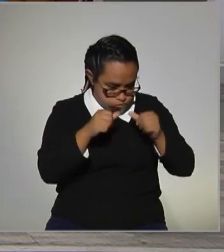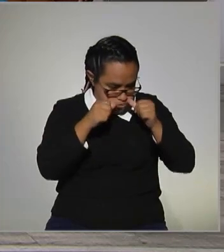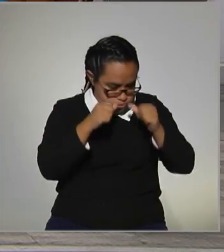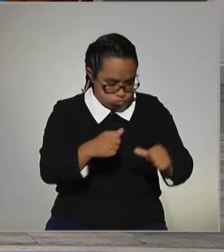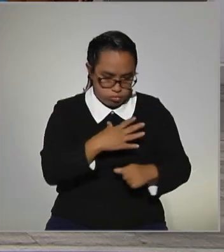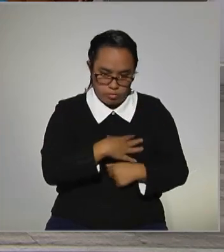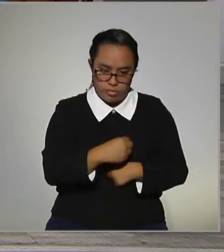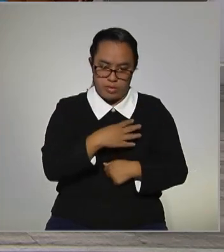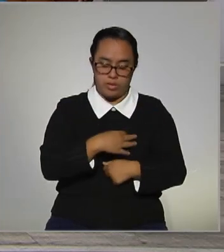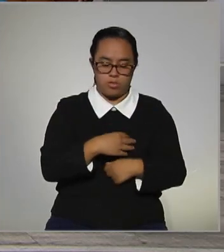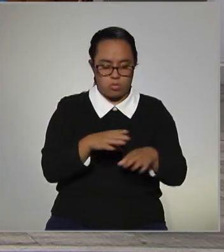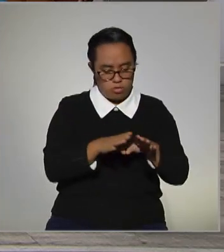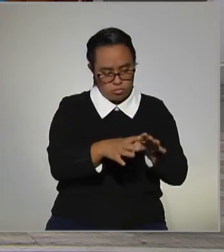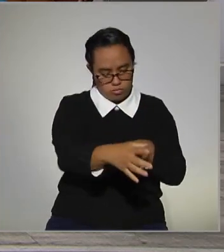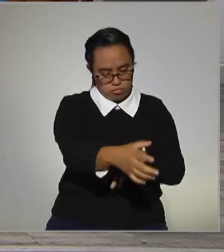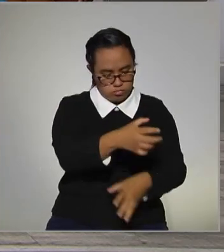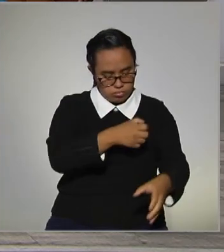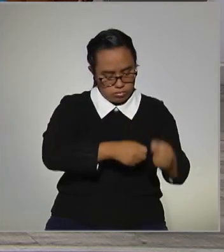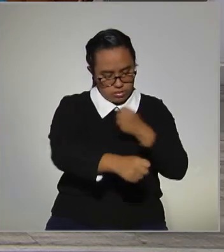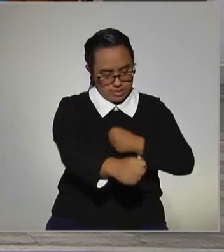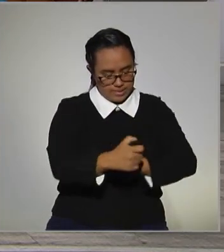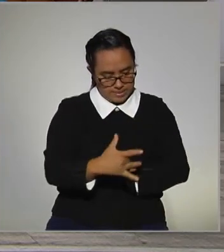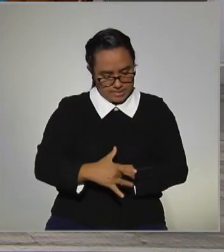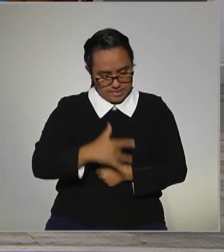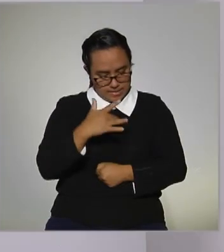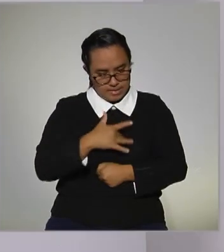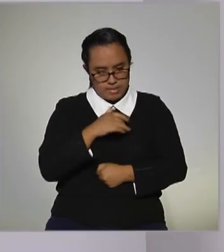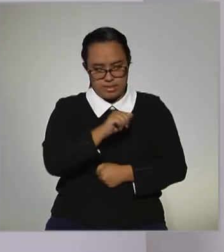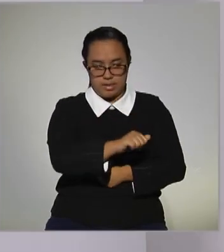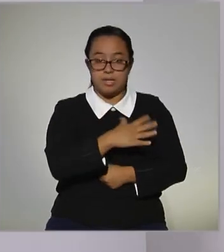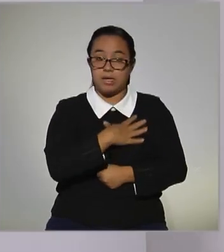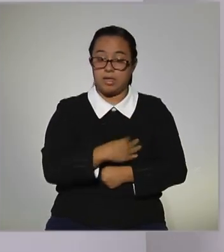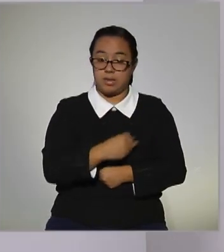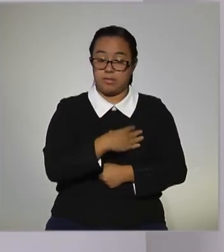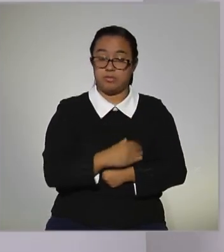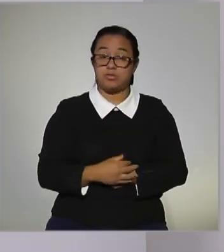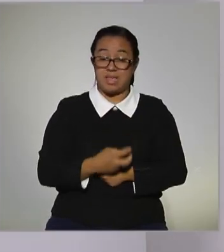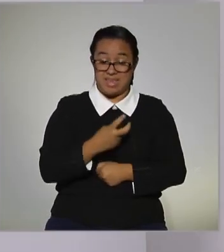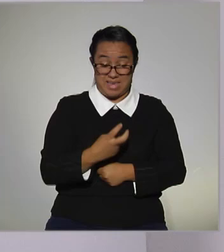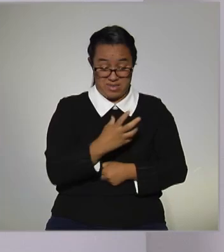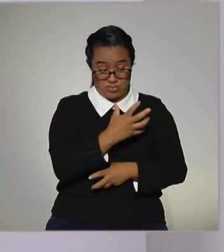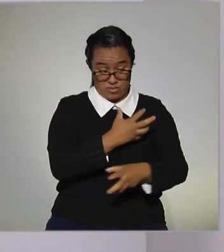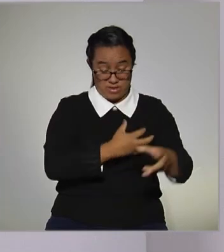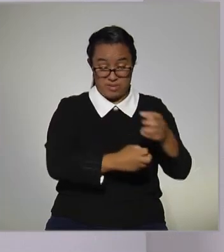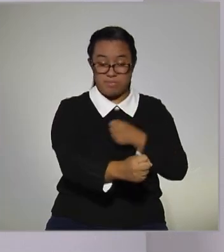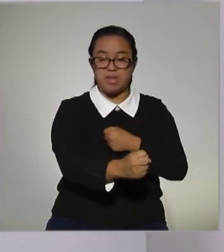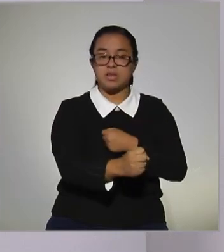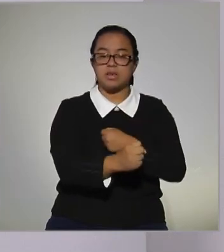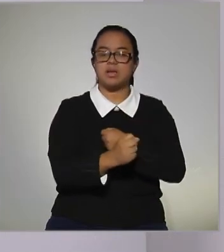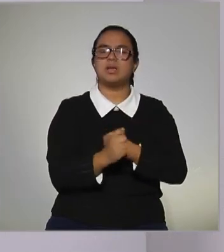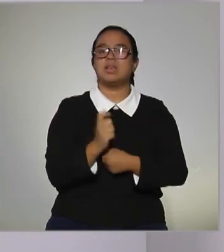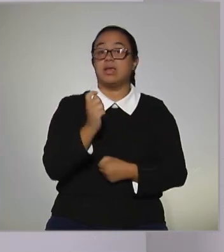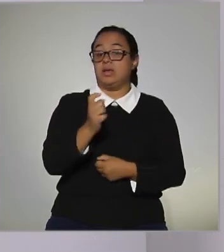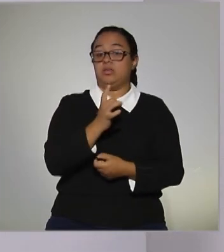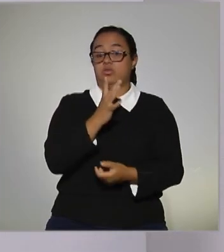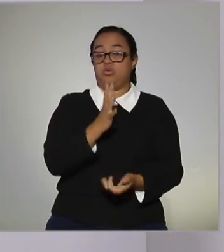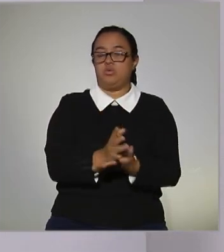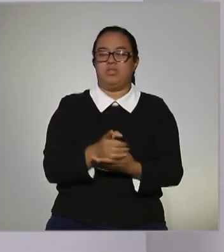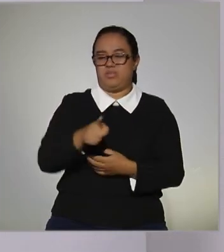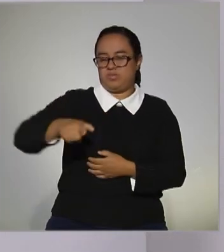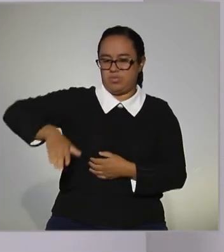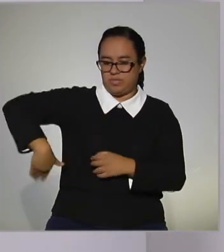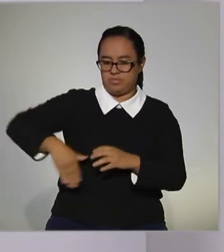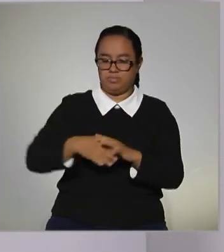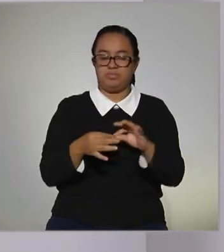hijos, esta empatía que debemos de tener con los hijos. Y la empatía no es solamente, justo lo que decíamos hace